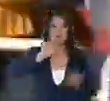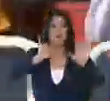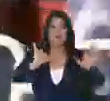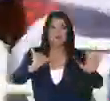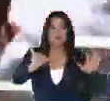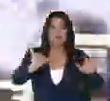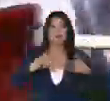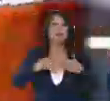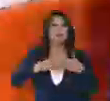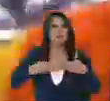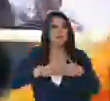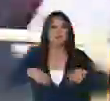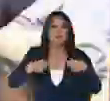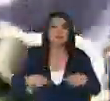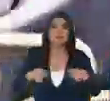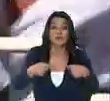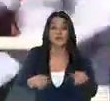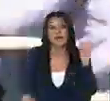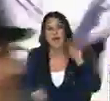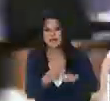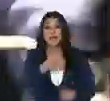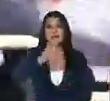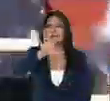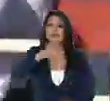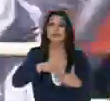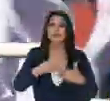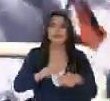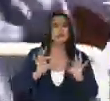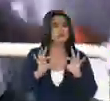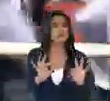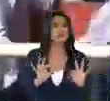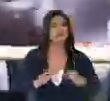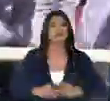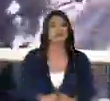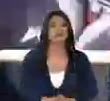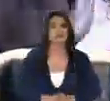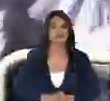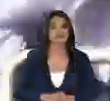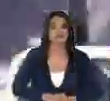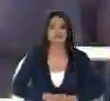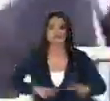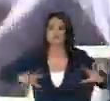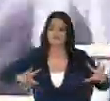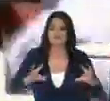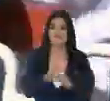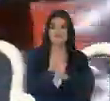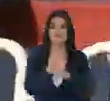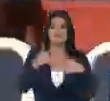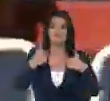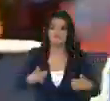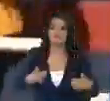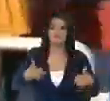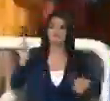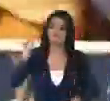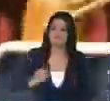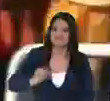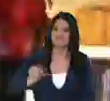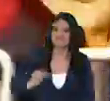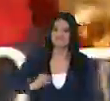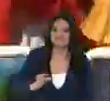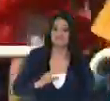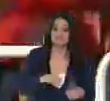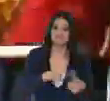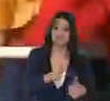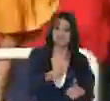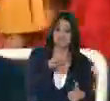vía, 26, 28 hasta los $35. Así que tenemos toda una amplia oferta